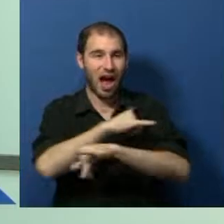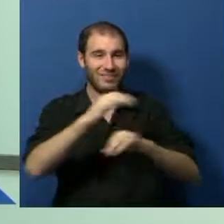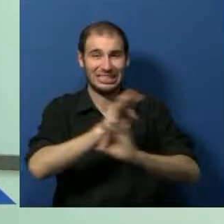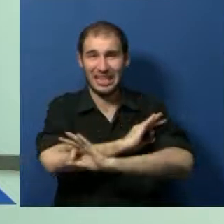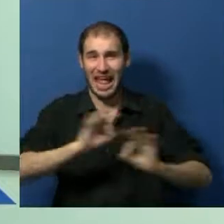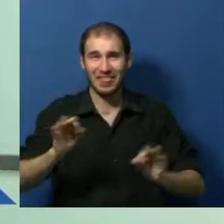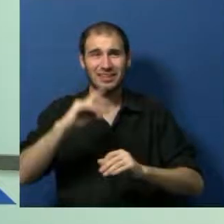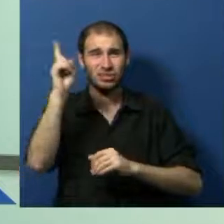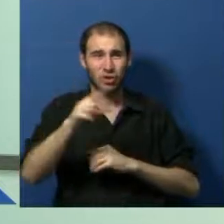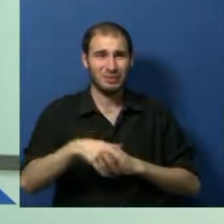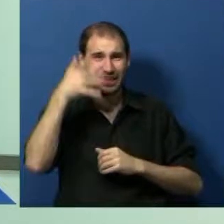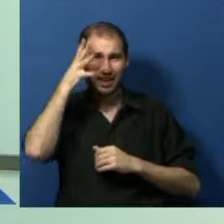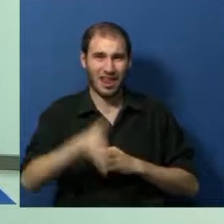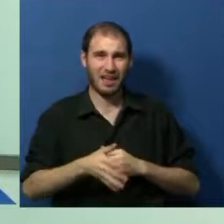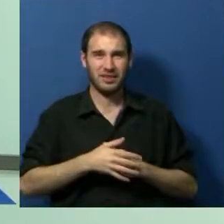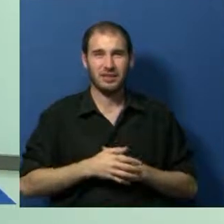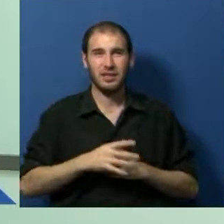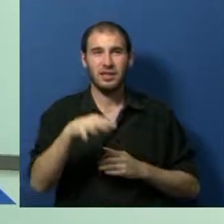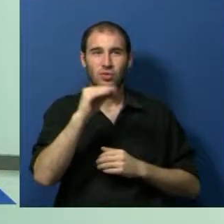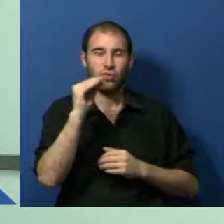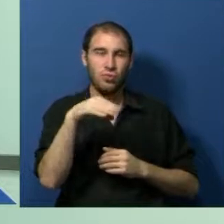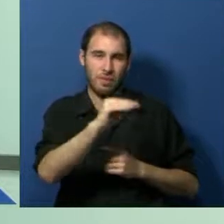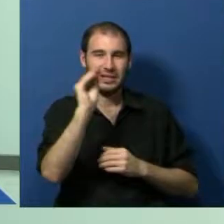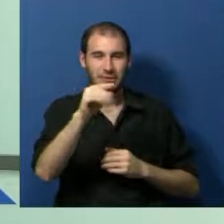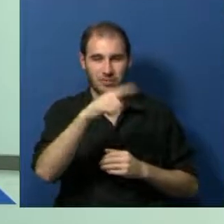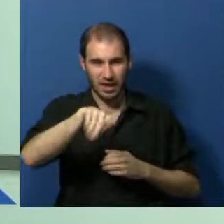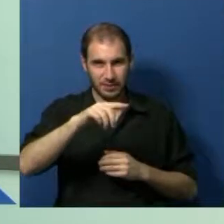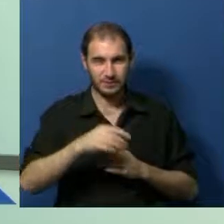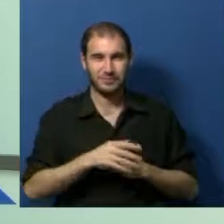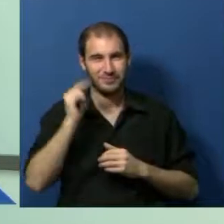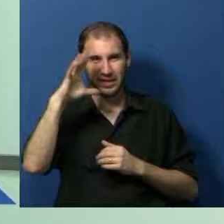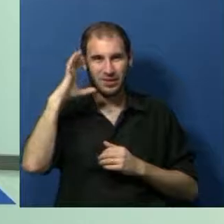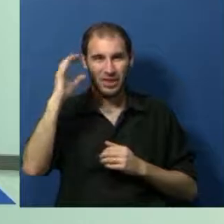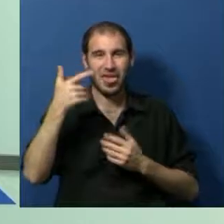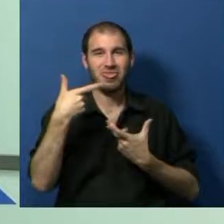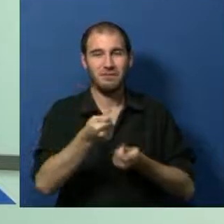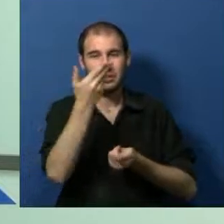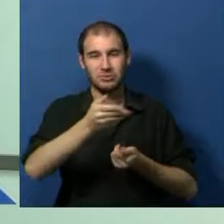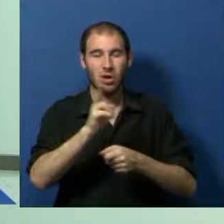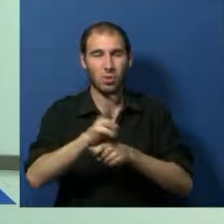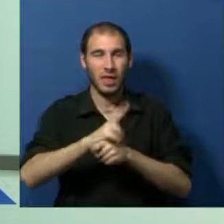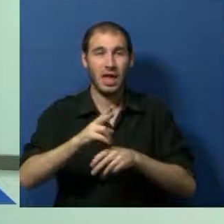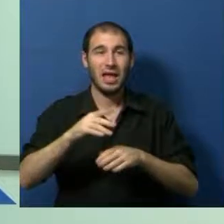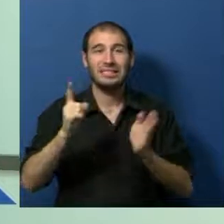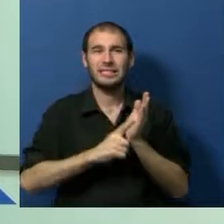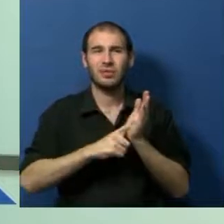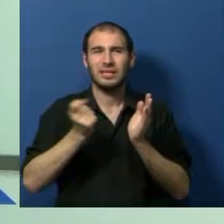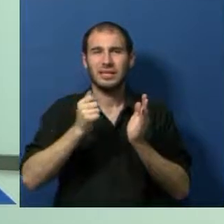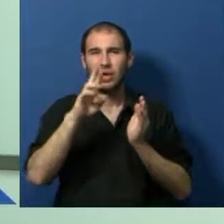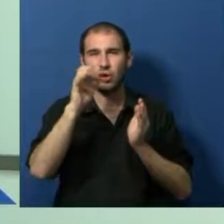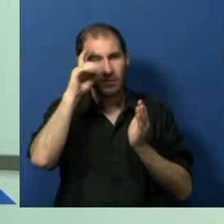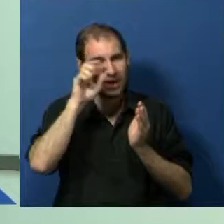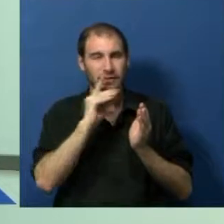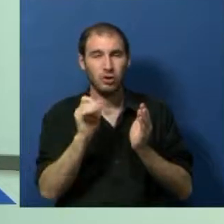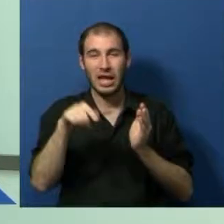esta gran tormenta que cayó en dichos departamentos. Recordemos que Defensa Civil tiene como titular a Roberto